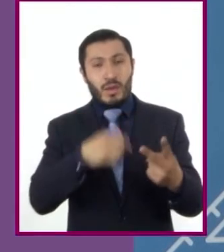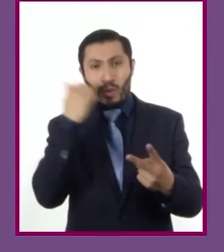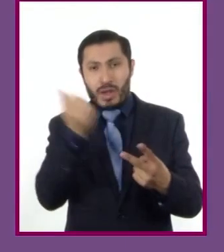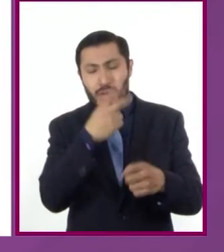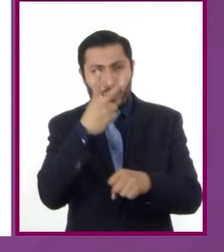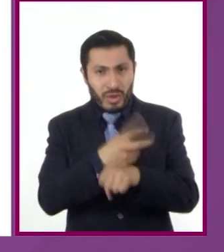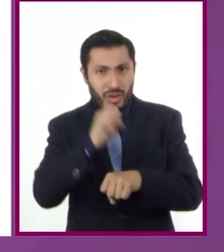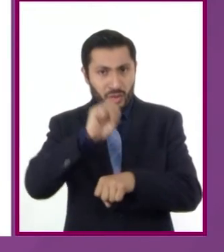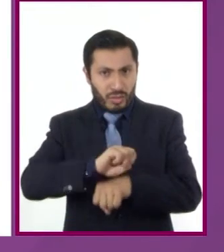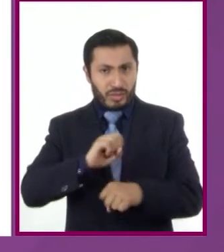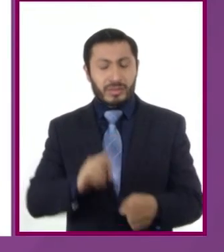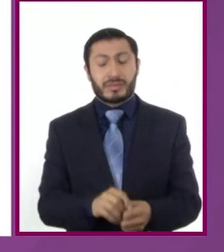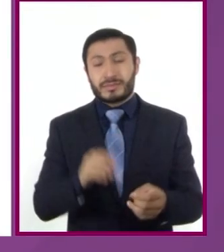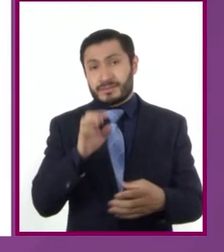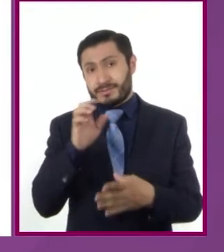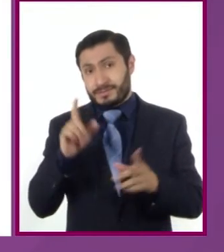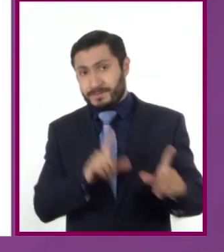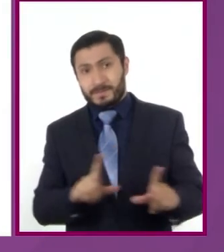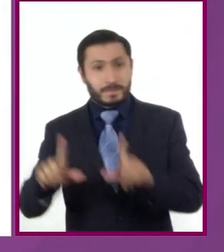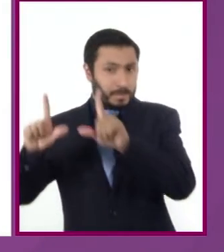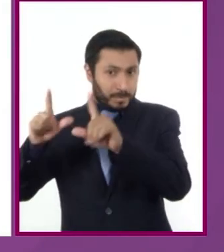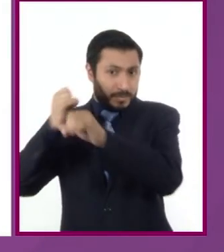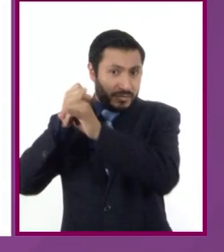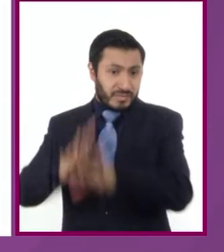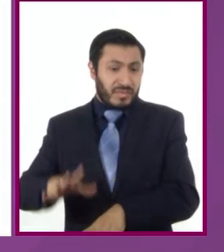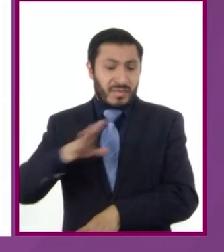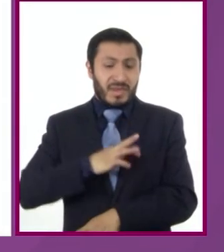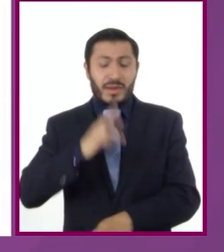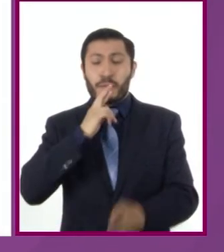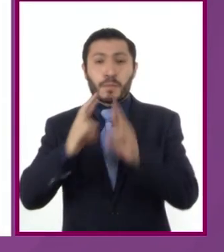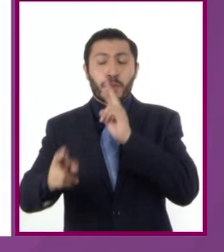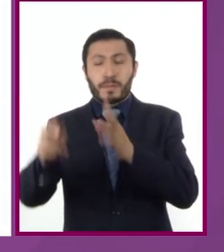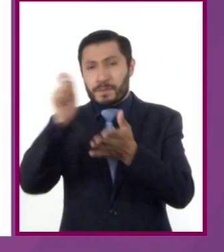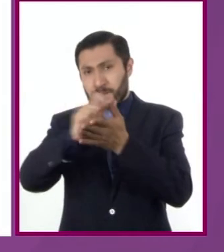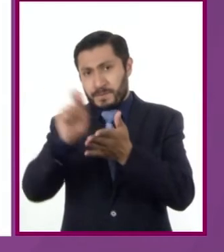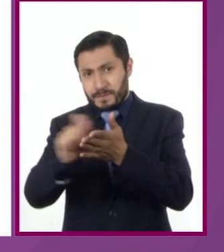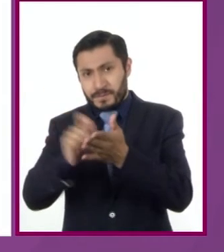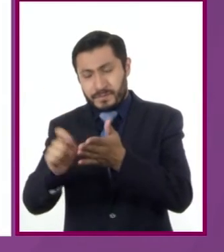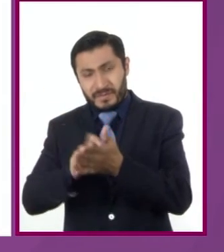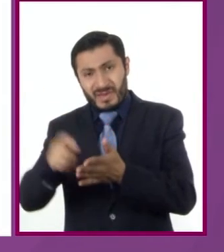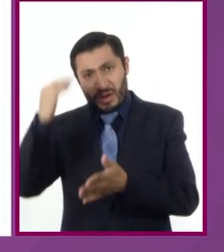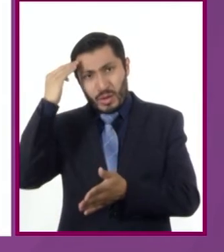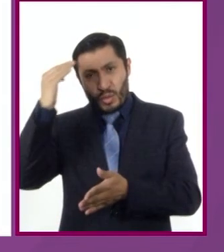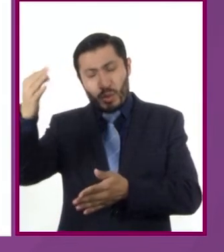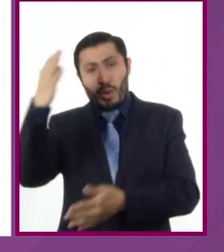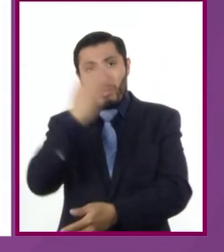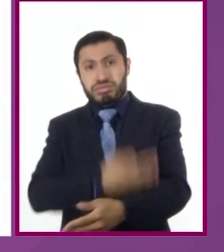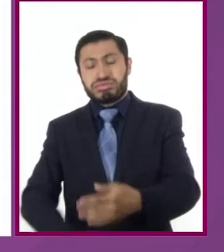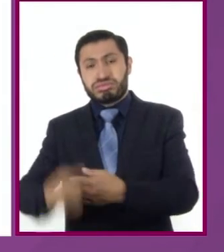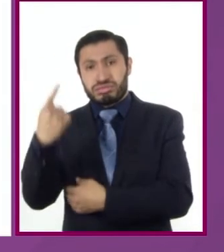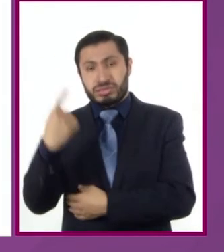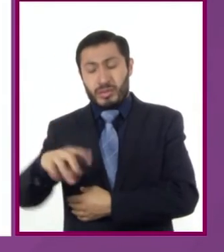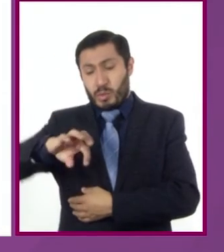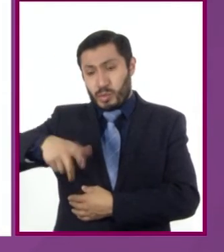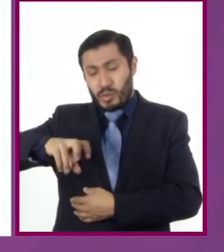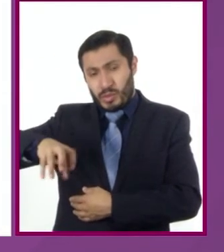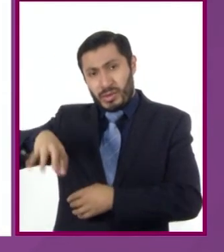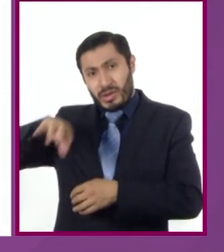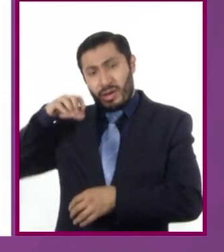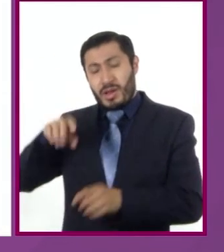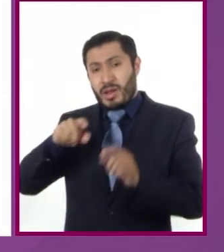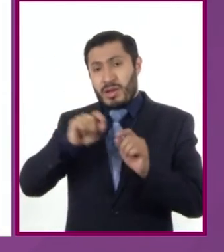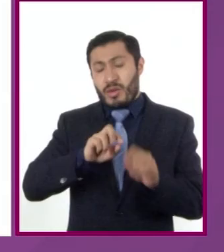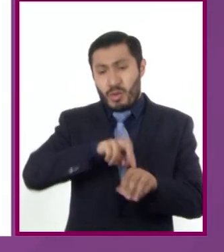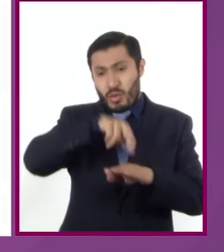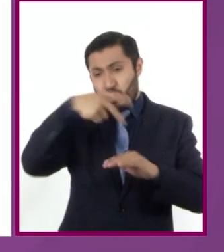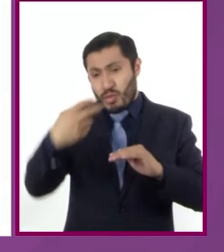secundaria. En la siguiente tabla de datos se ha registrado el tiempo que tarda una llave en desaguar una alberca y el